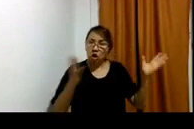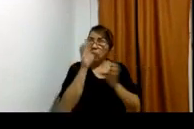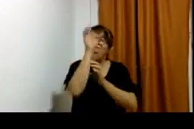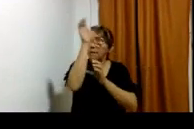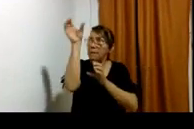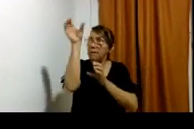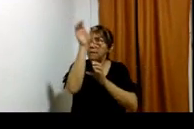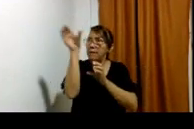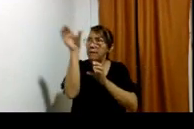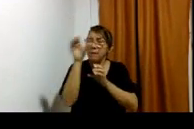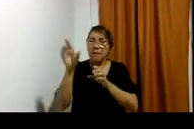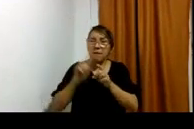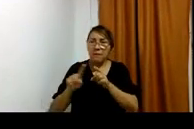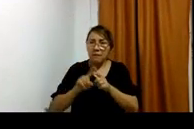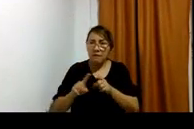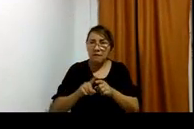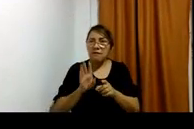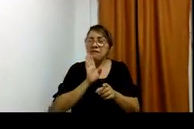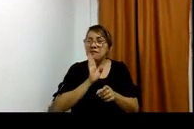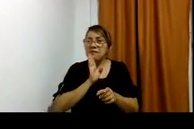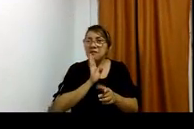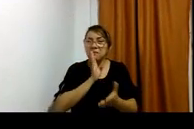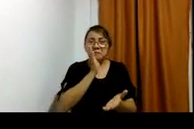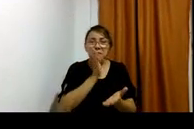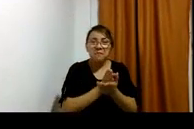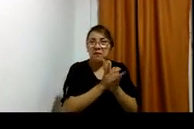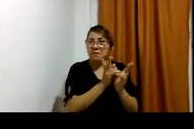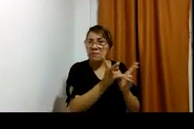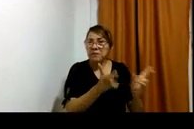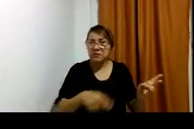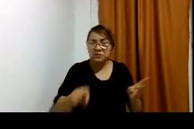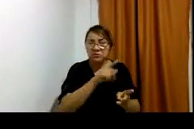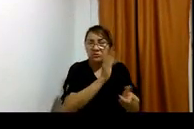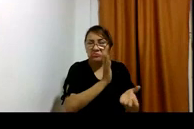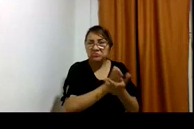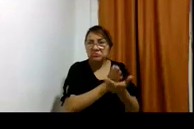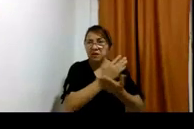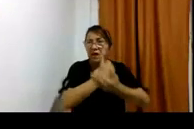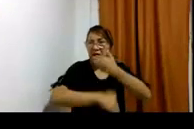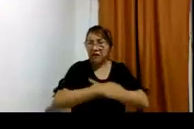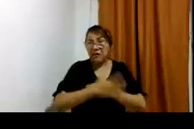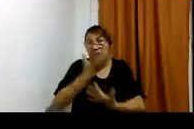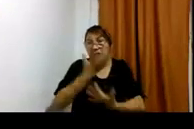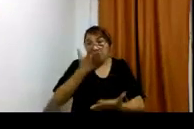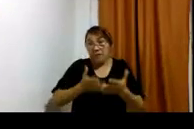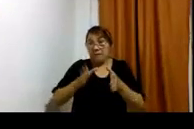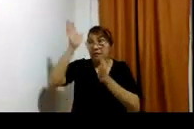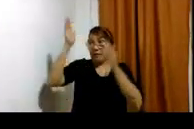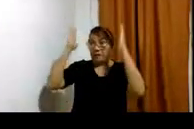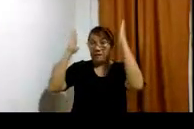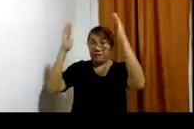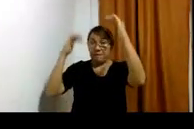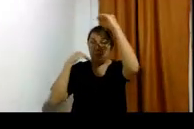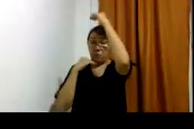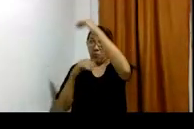lesiones comunes, el número de víctimas y competencia del personal. Por lo tanto, requiero de un botiquín bien dotadito para que tenga